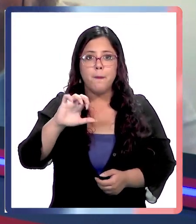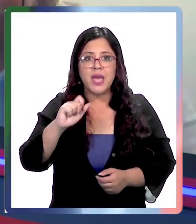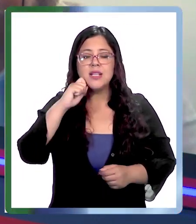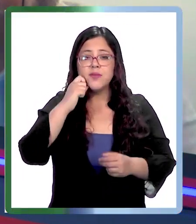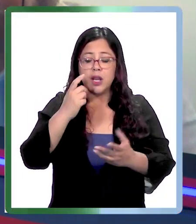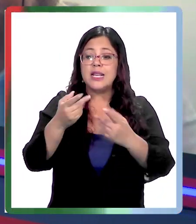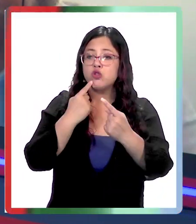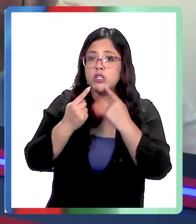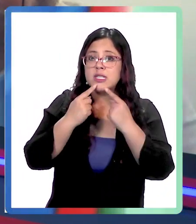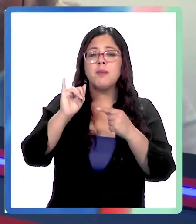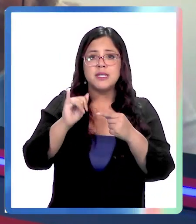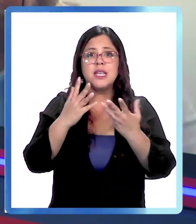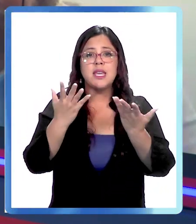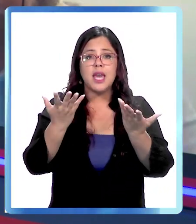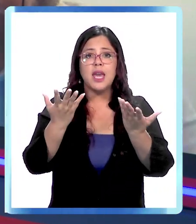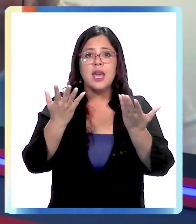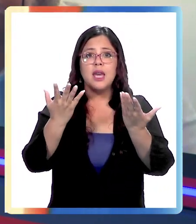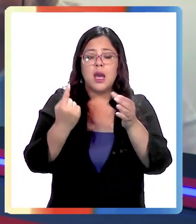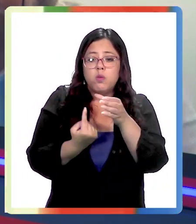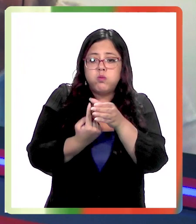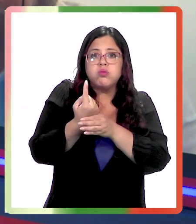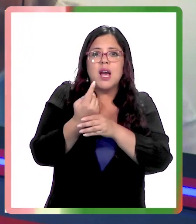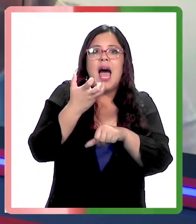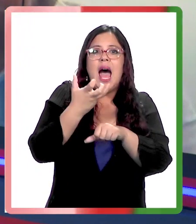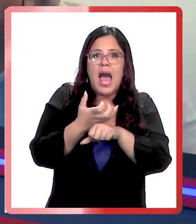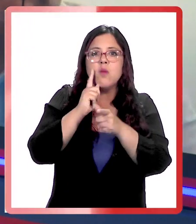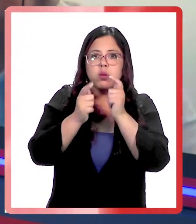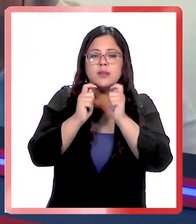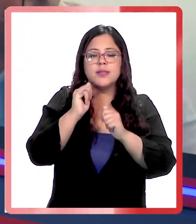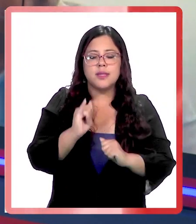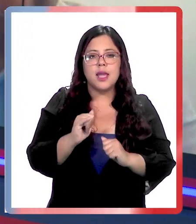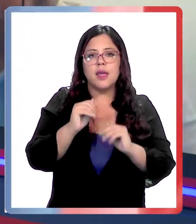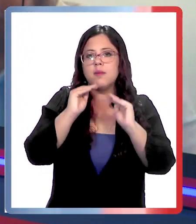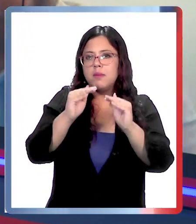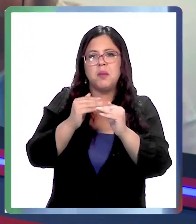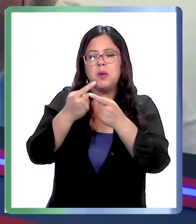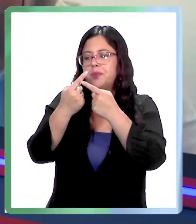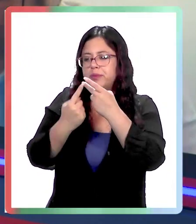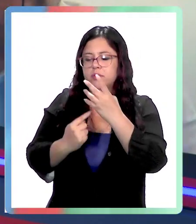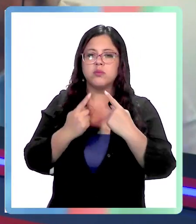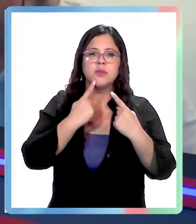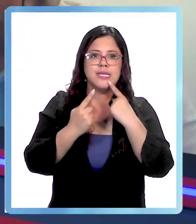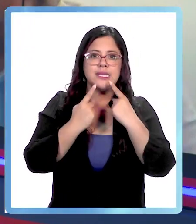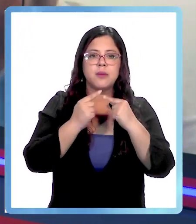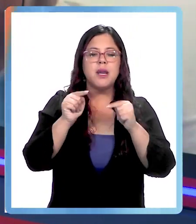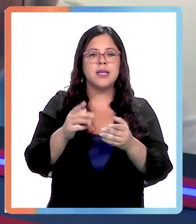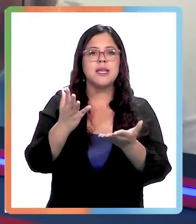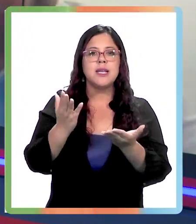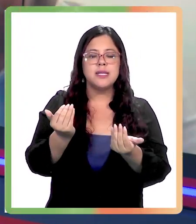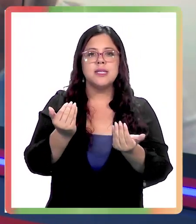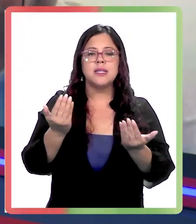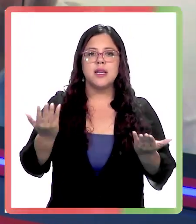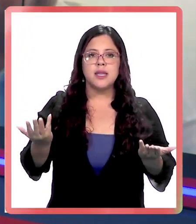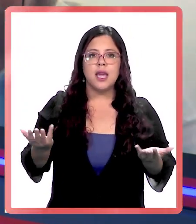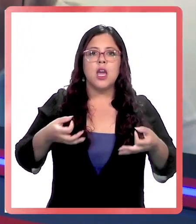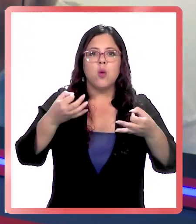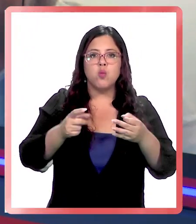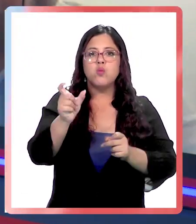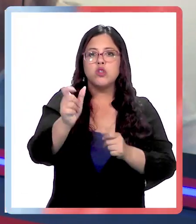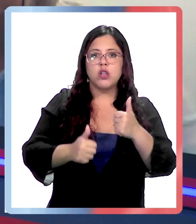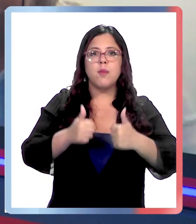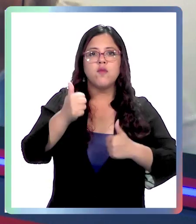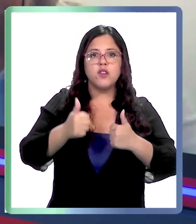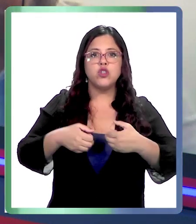un examen, sabemos, invasivo, tiene riesgos también, como muchos exámenes también, requiere de infraestructura